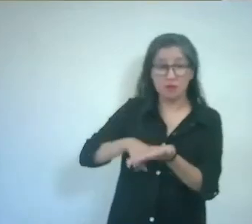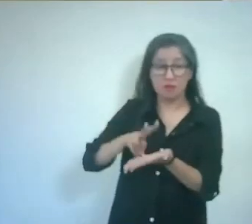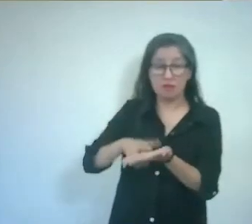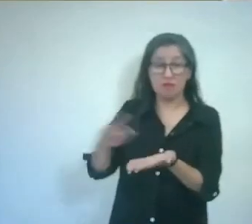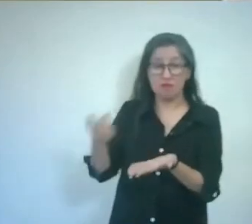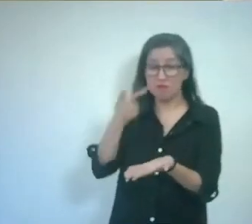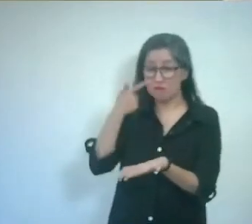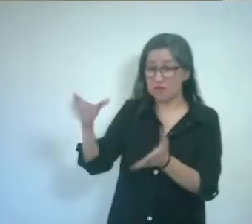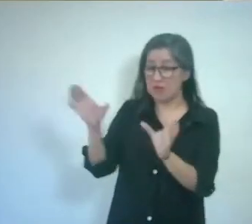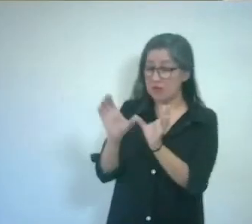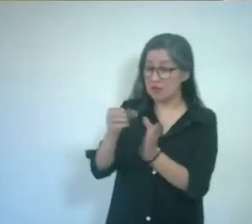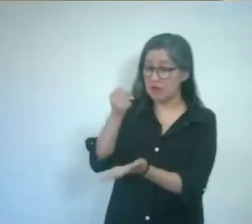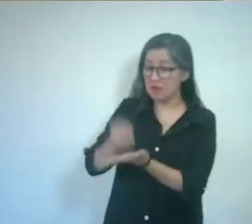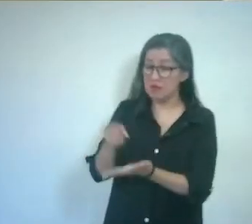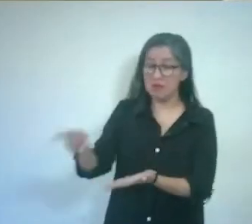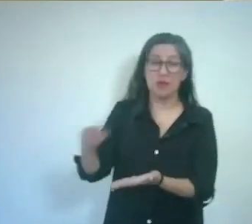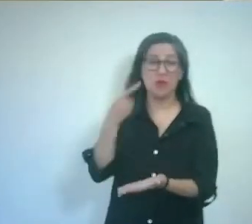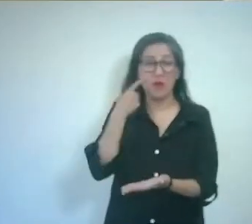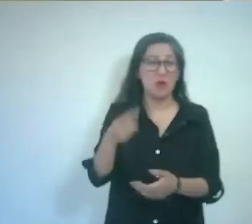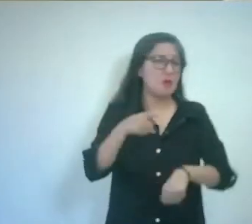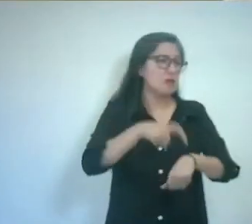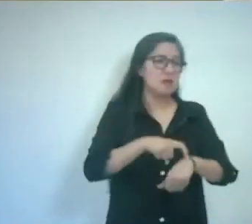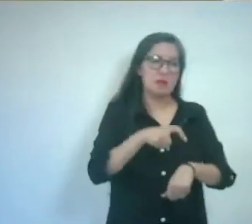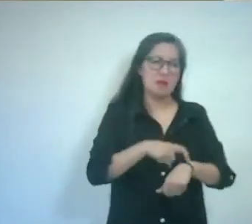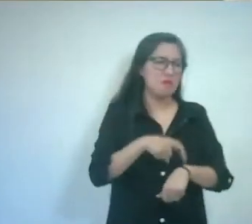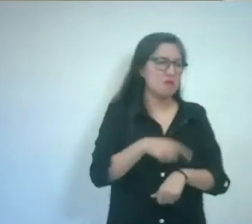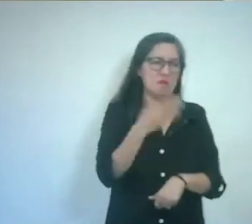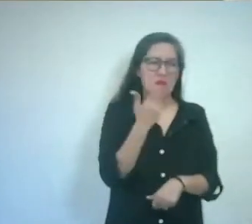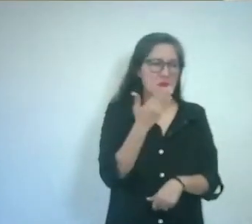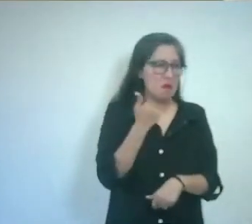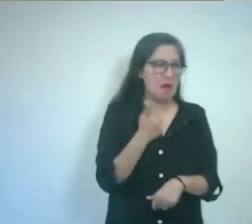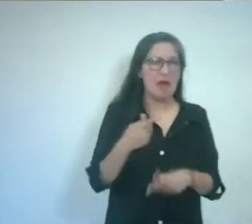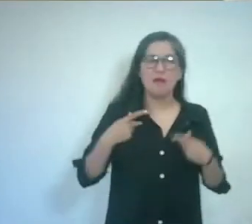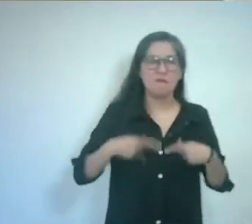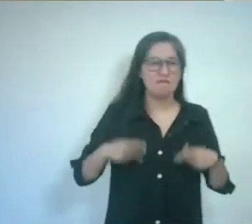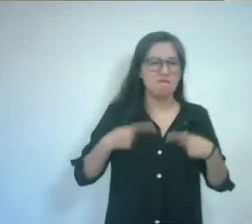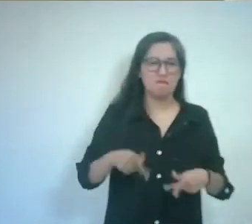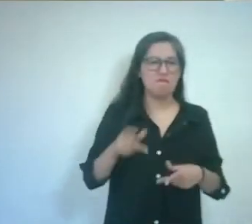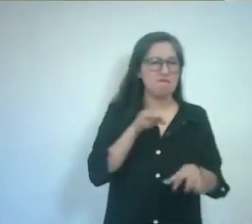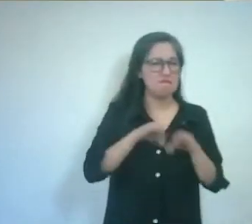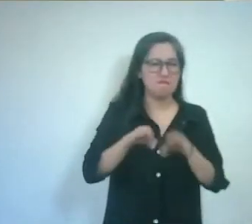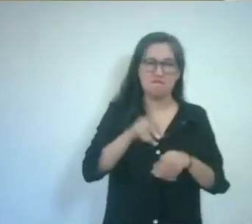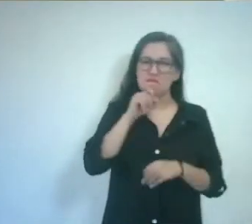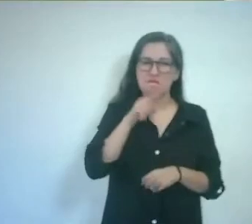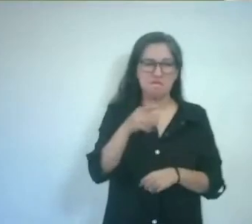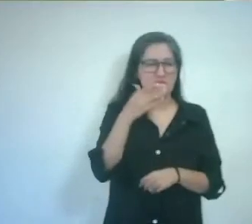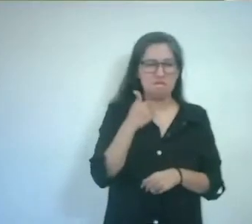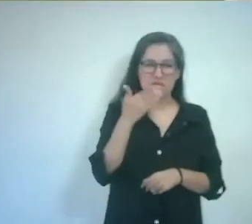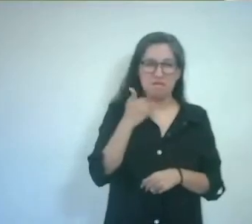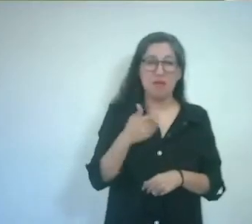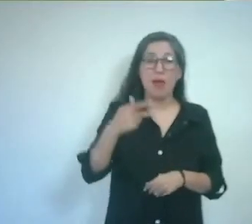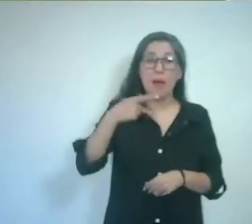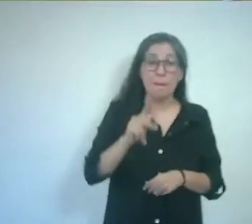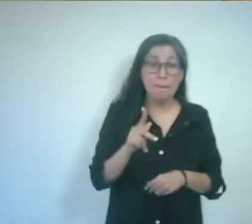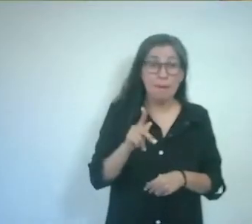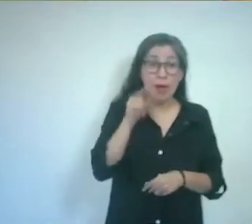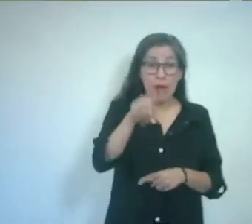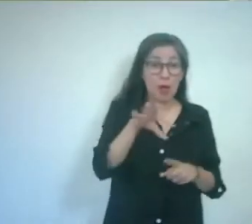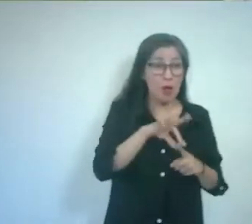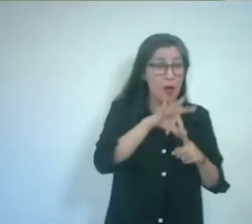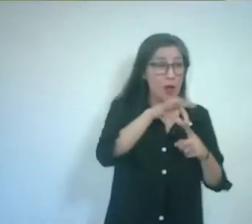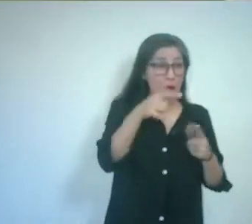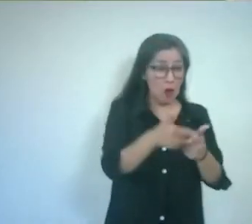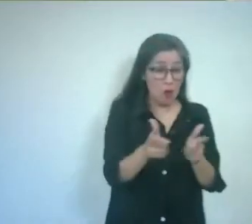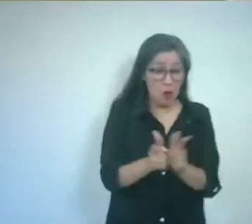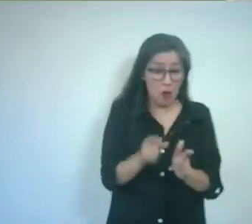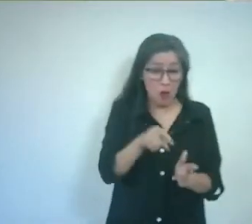eventos, pero no había tiempo ni tampoco había personal. Pero cuando lo solicitaba un partido en especial, sí